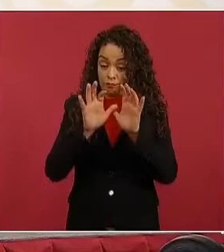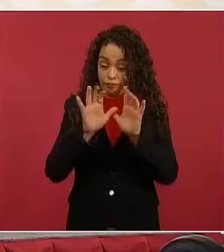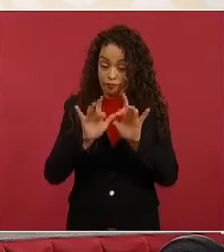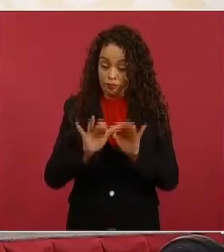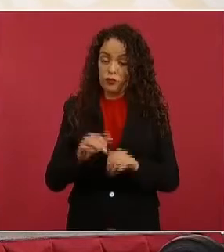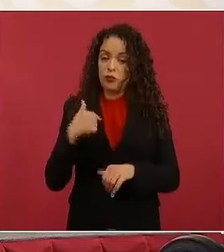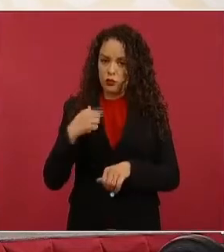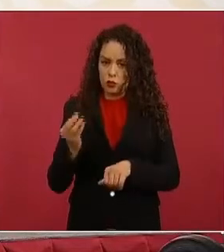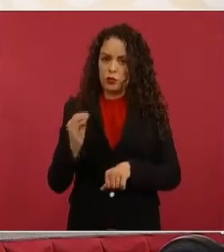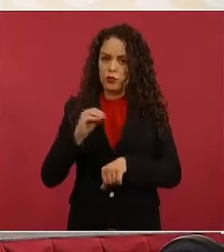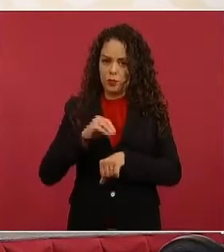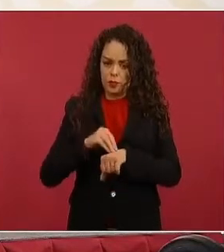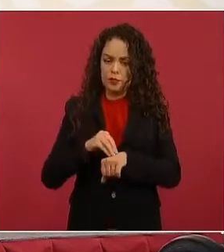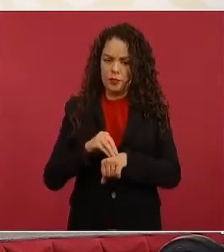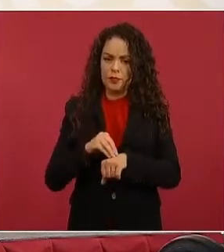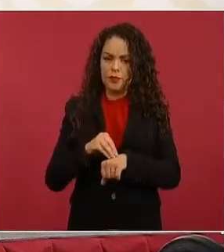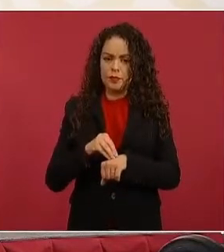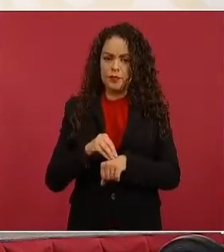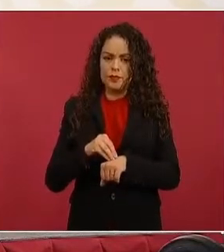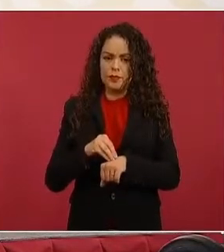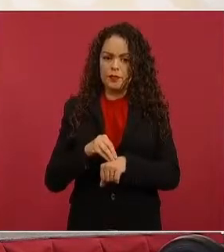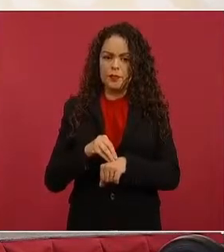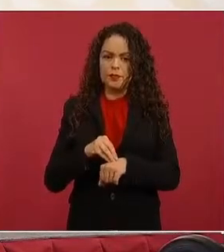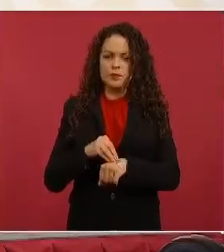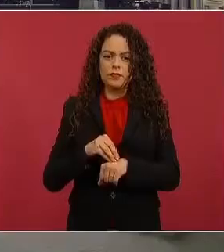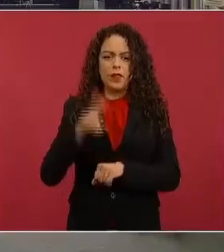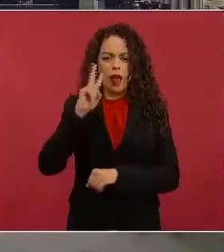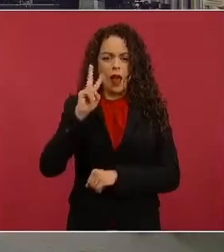de que es, a ver, el final.